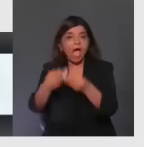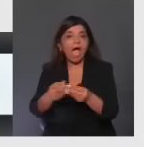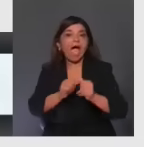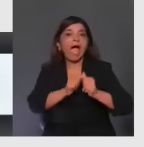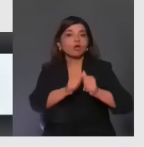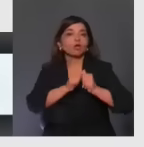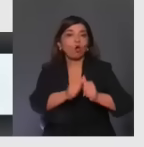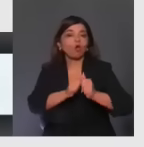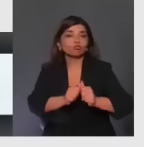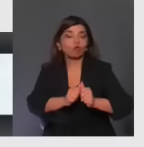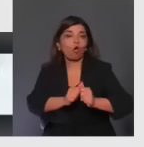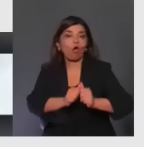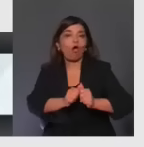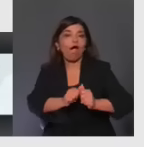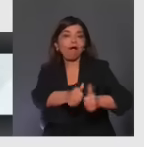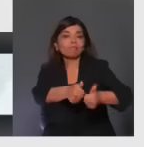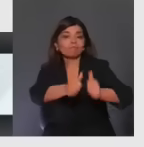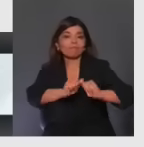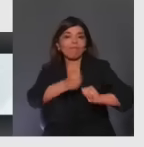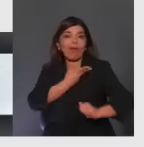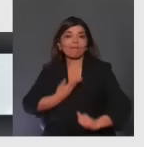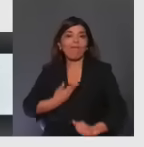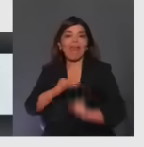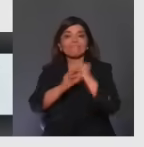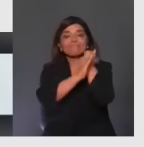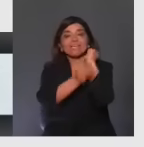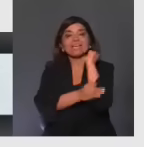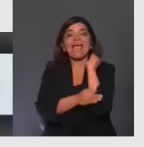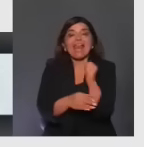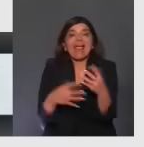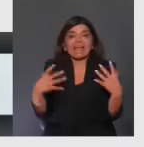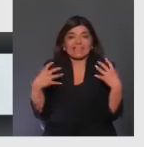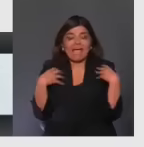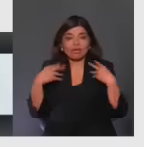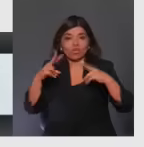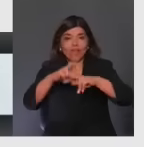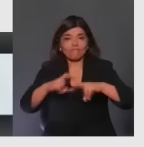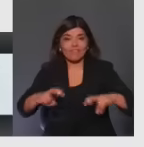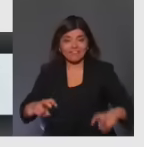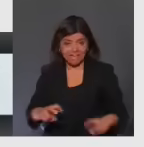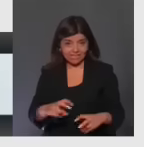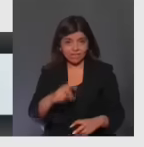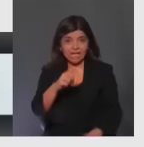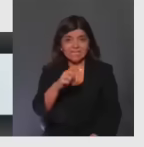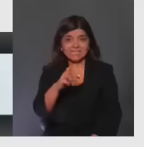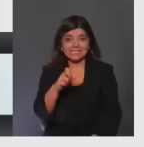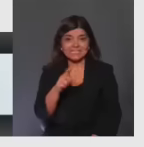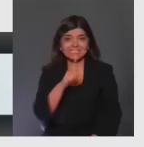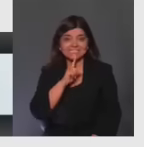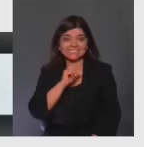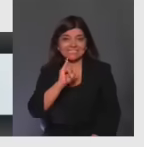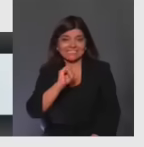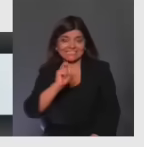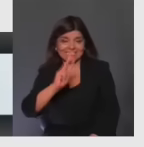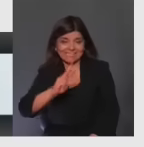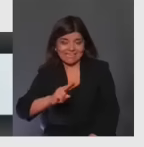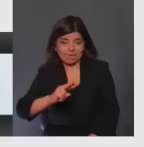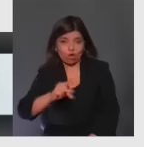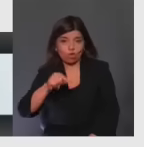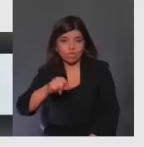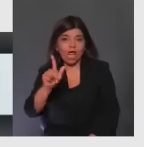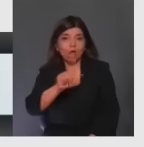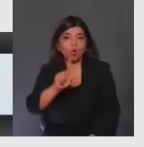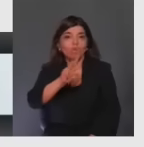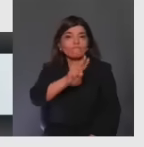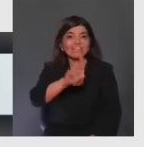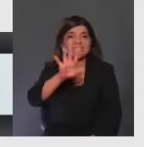por mi representado al fiscal a cargo de esta investigación, Cristian Crisosto Rifo. Hoy lunes 25 de noviembre, a